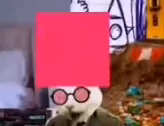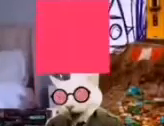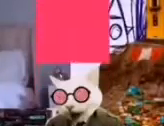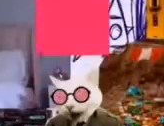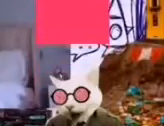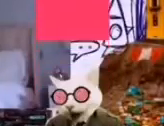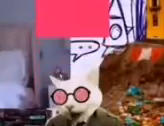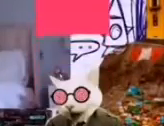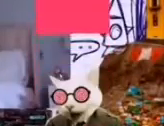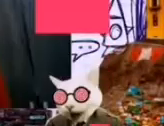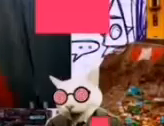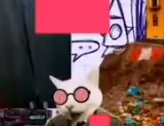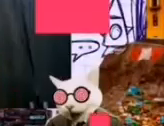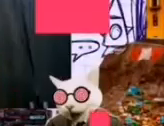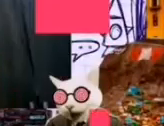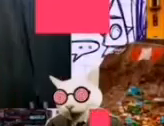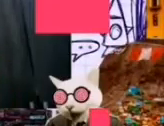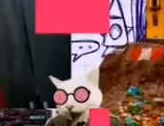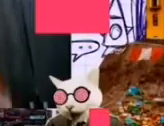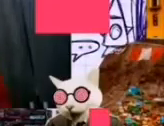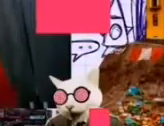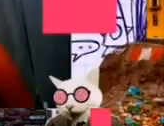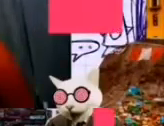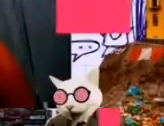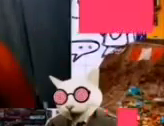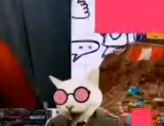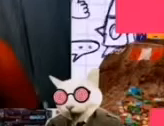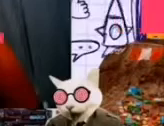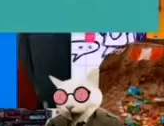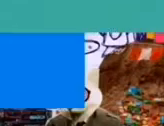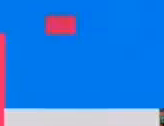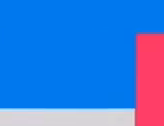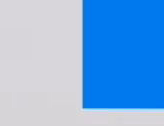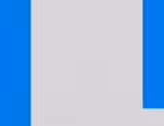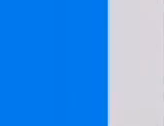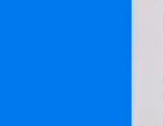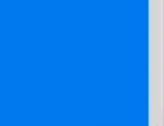A continuación, Casi Noticias.